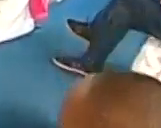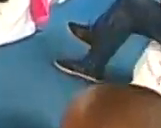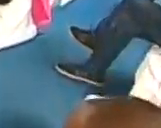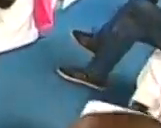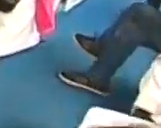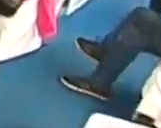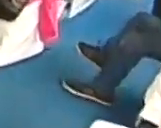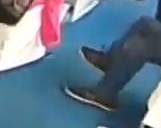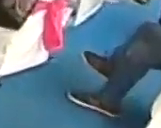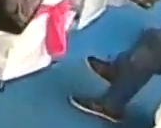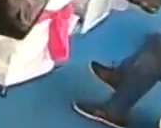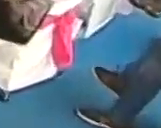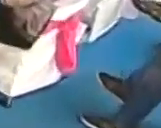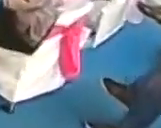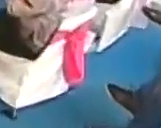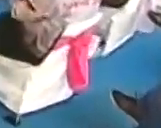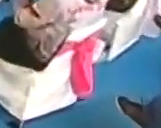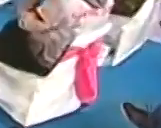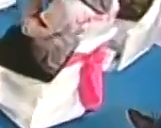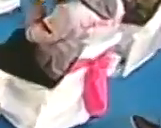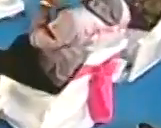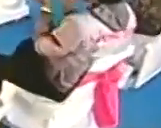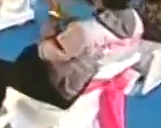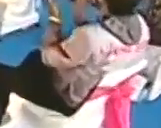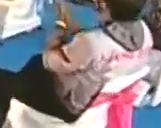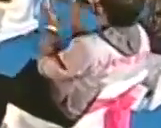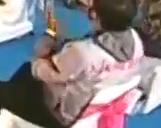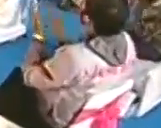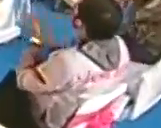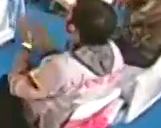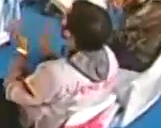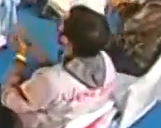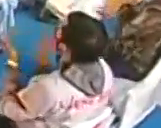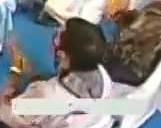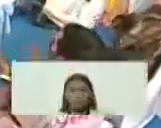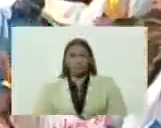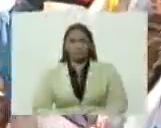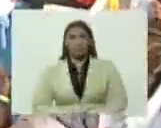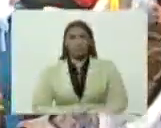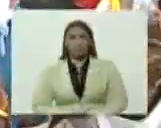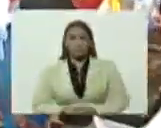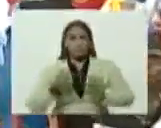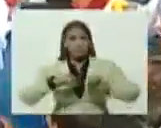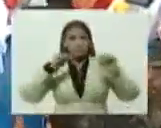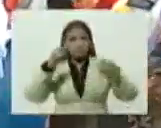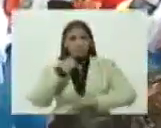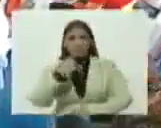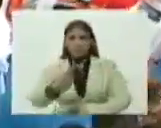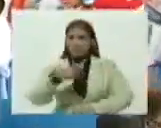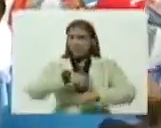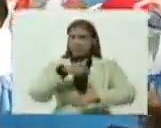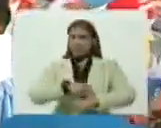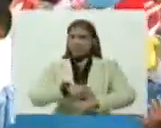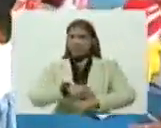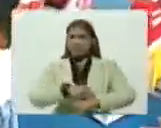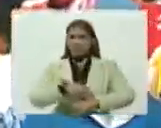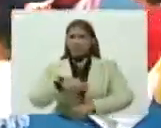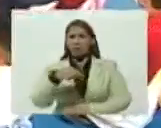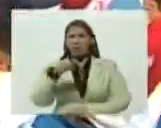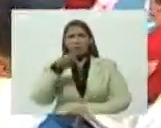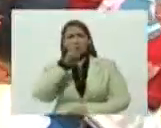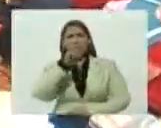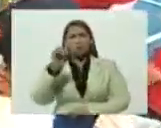¡Que viva, decimos, en este tiempo glorioso del bicentenario, año